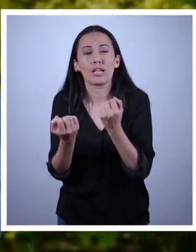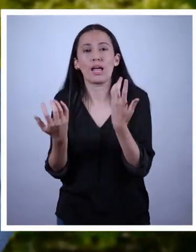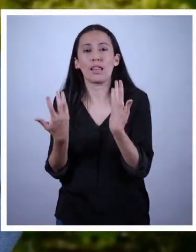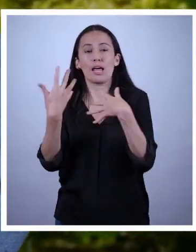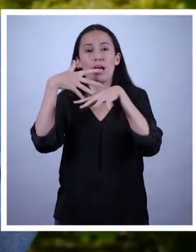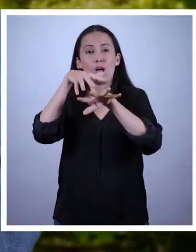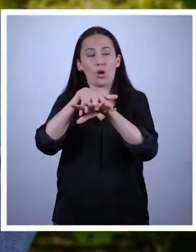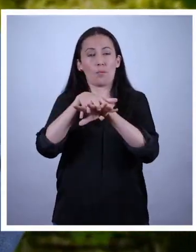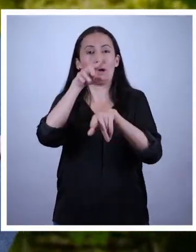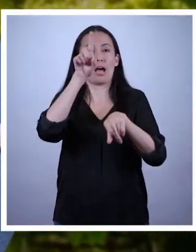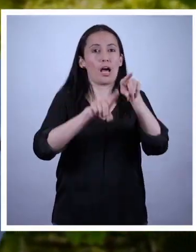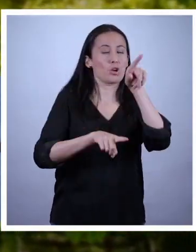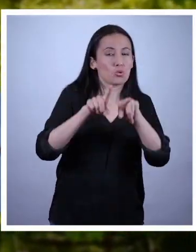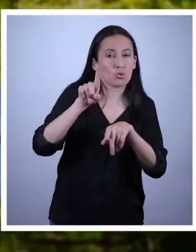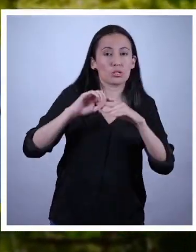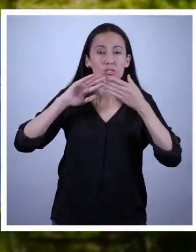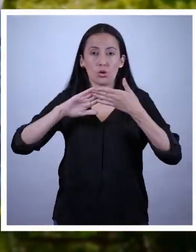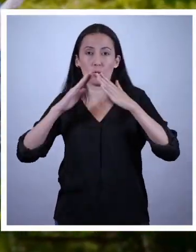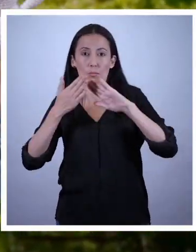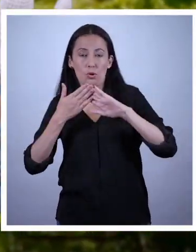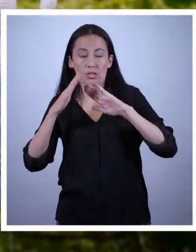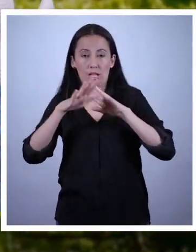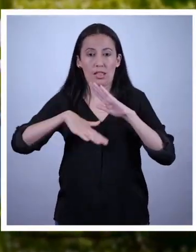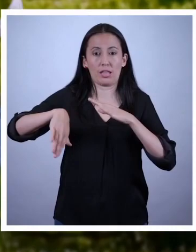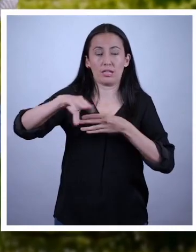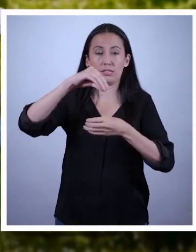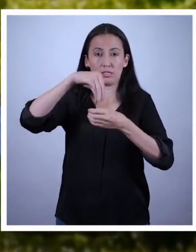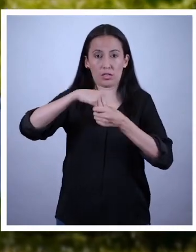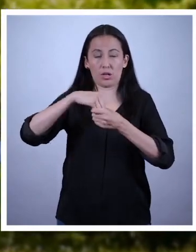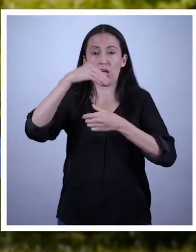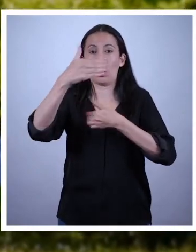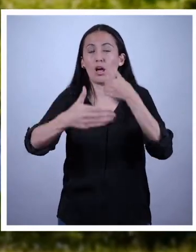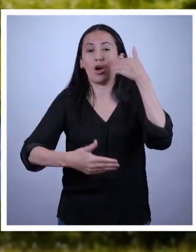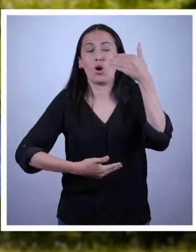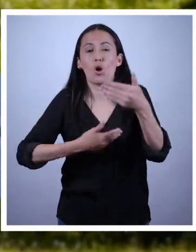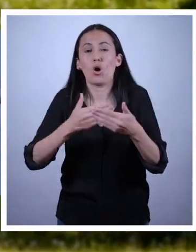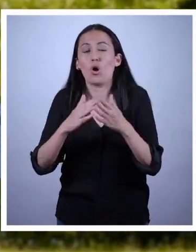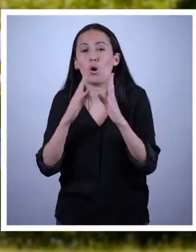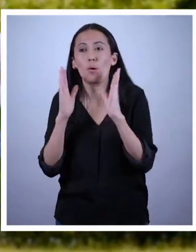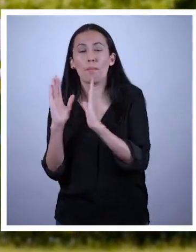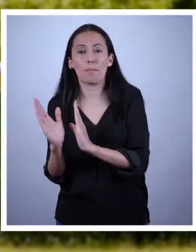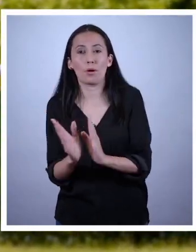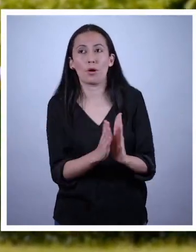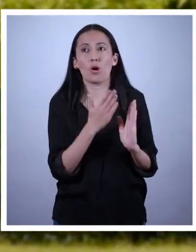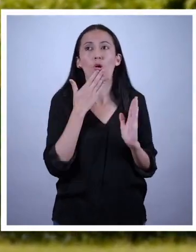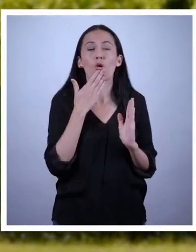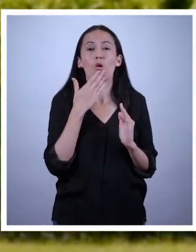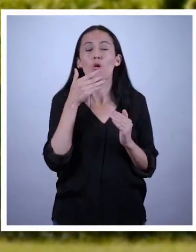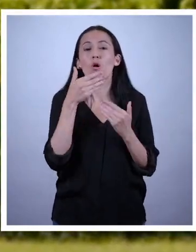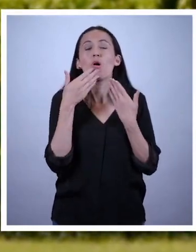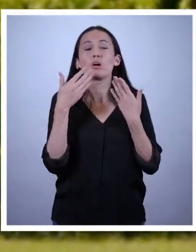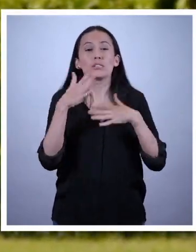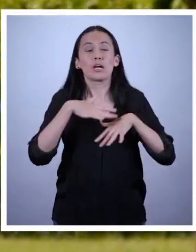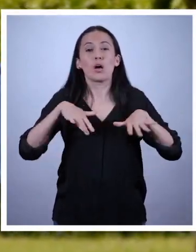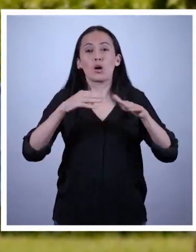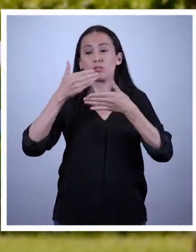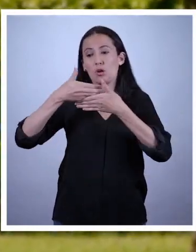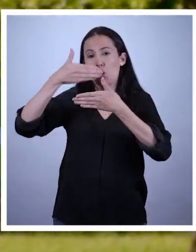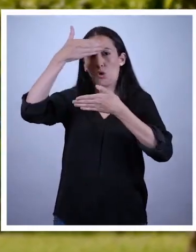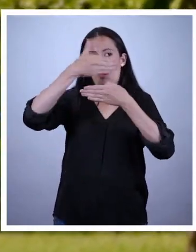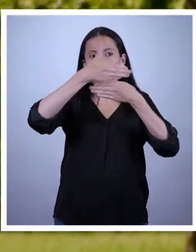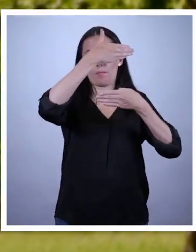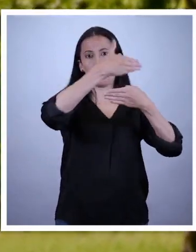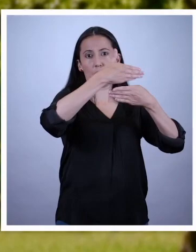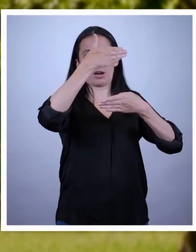dicha sociedad debió estar integrada por múltiples comunidades aldeanas autónomas. Las viviendas tenían forma de